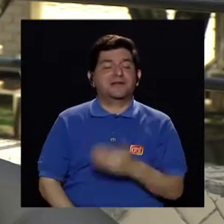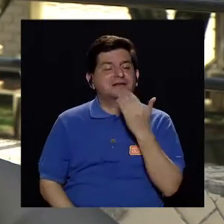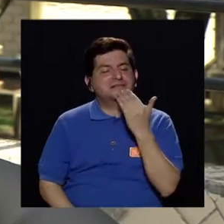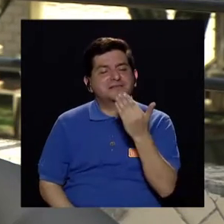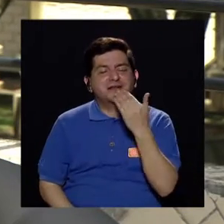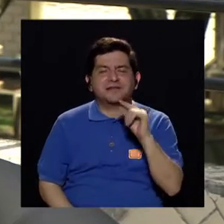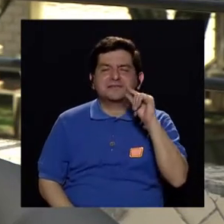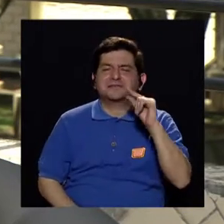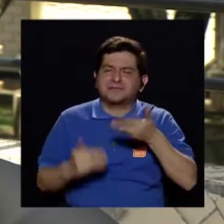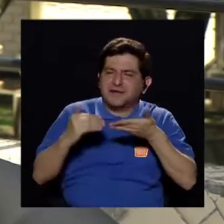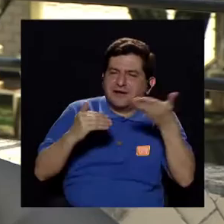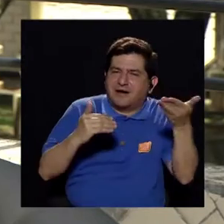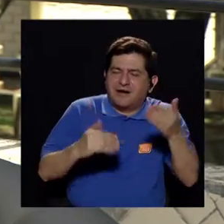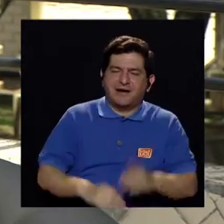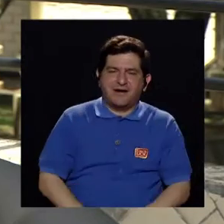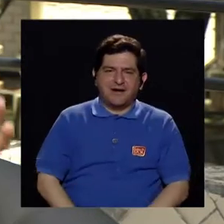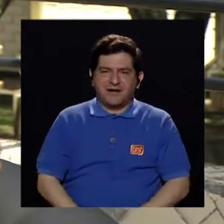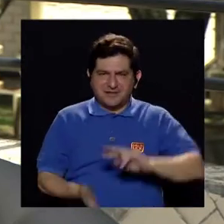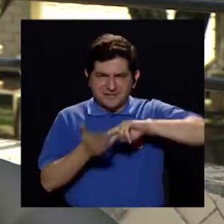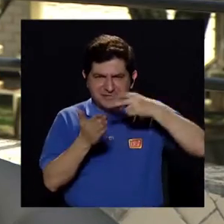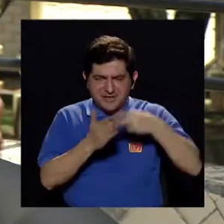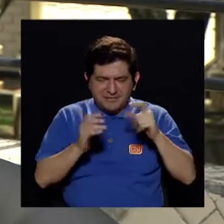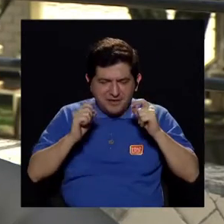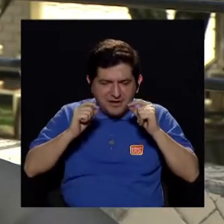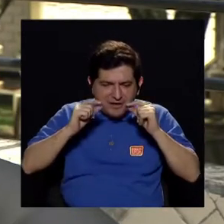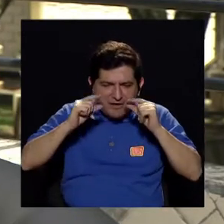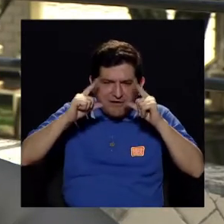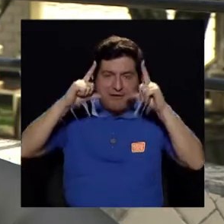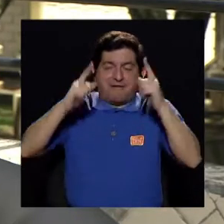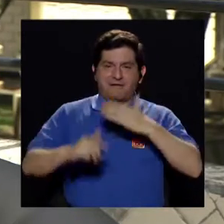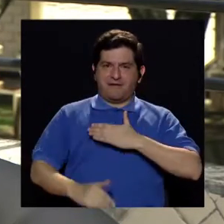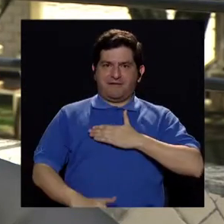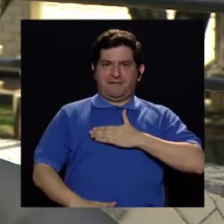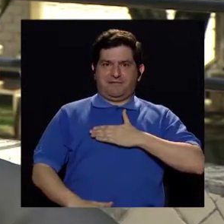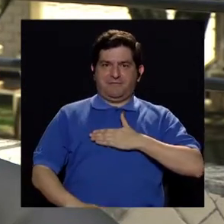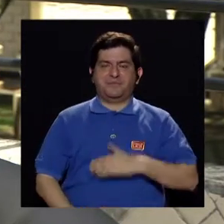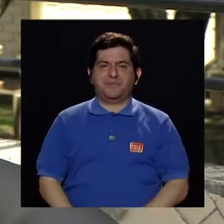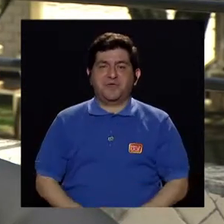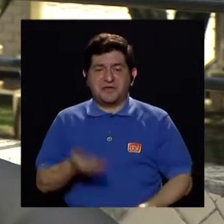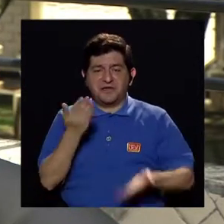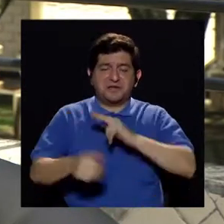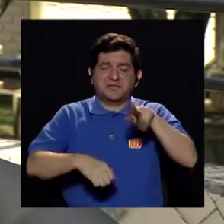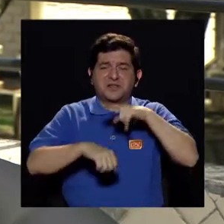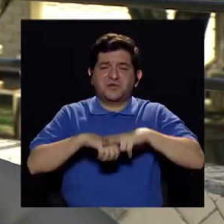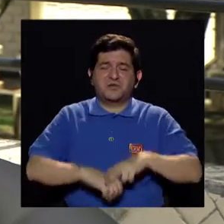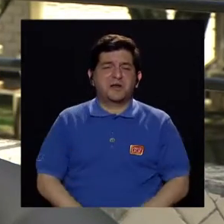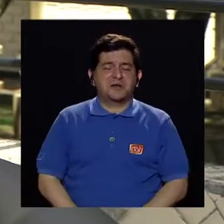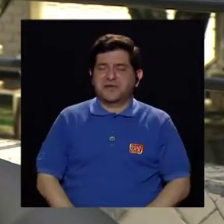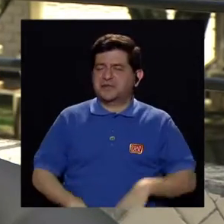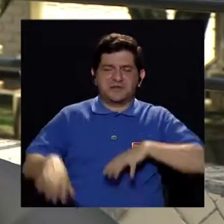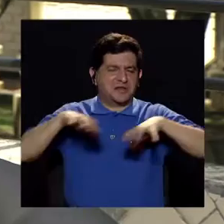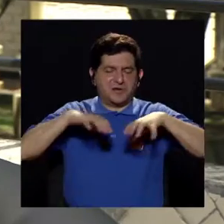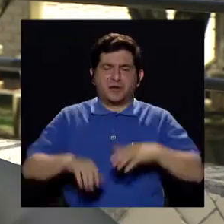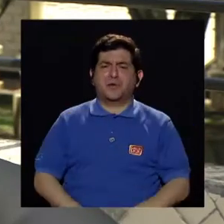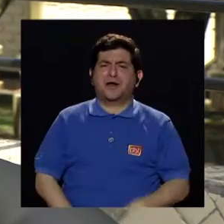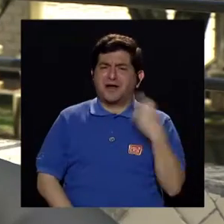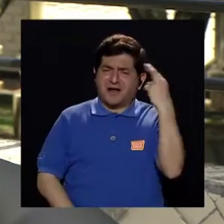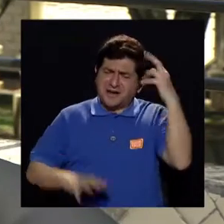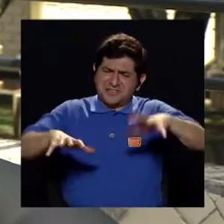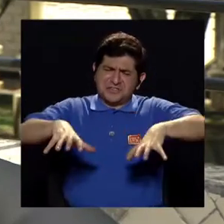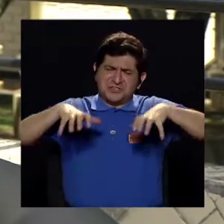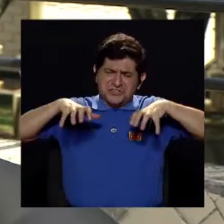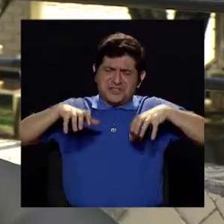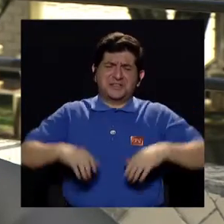cosas empiezan a despertar algo en mí que normalmente está dormido porque estamos en alto estrés todo el